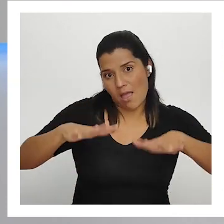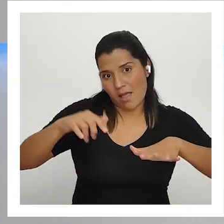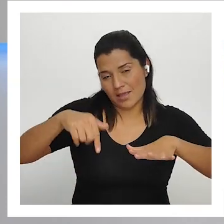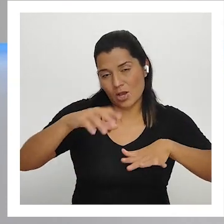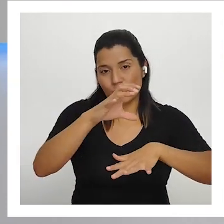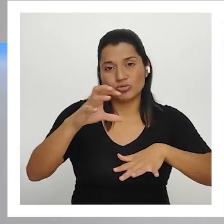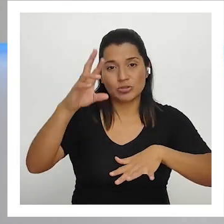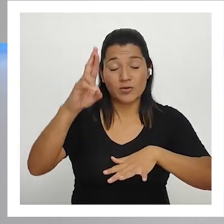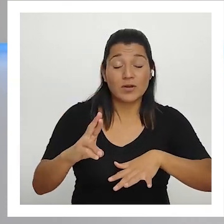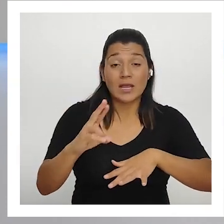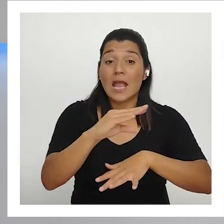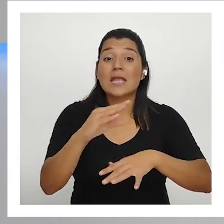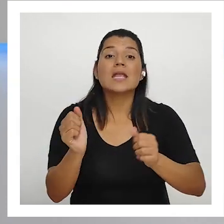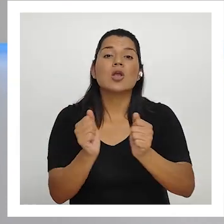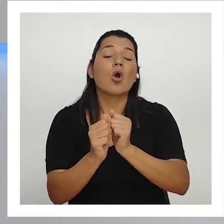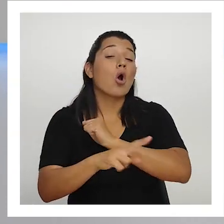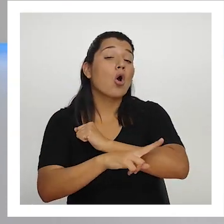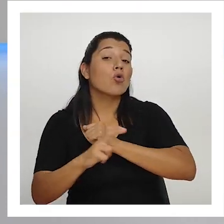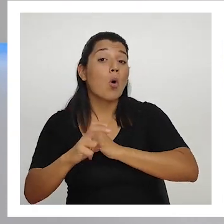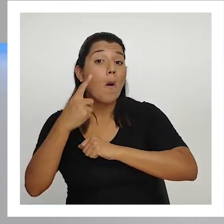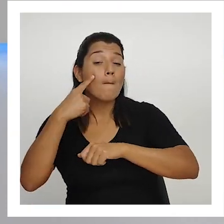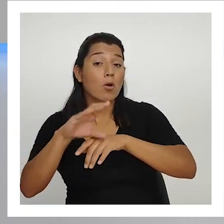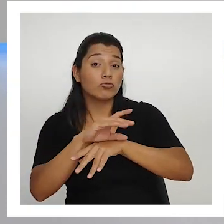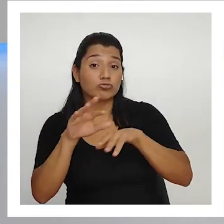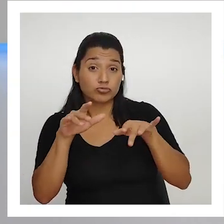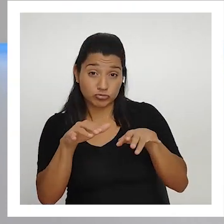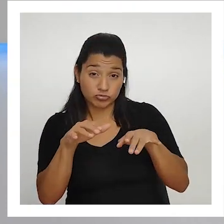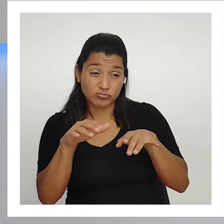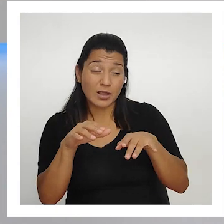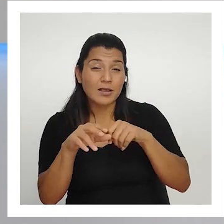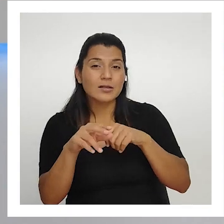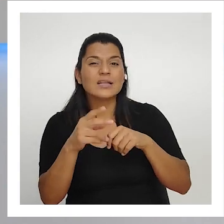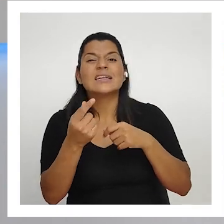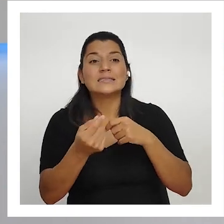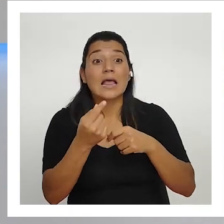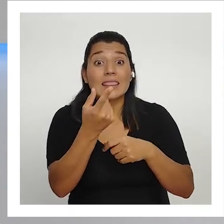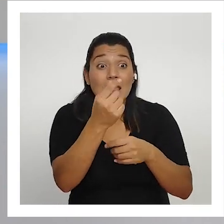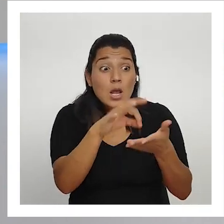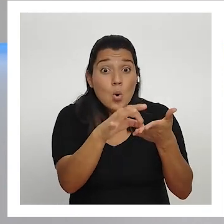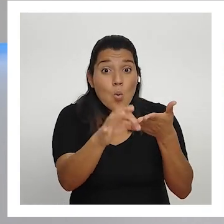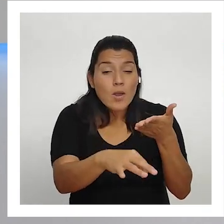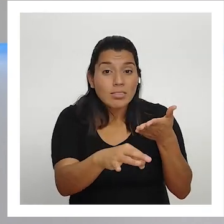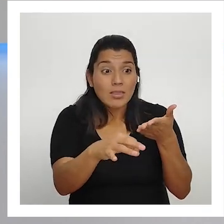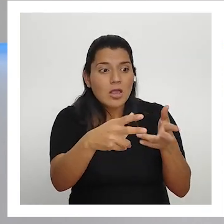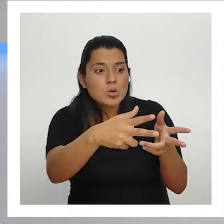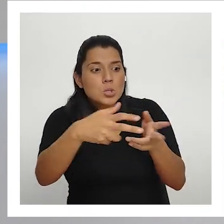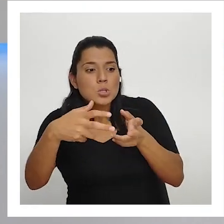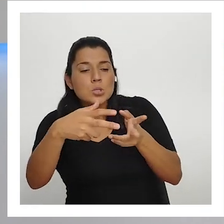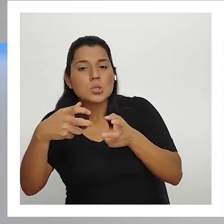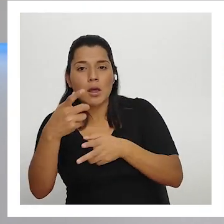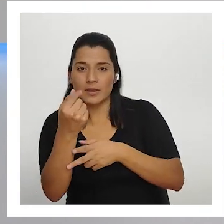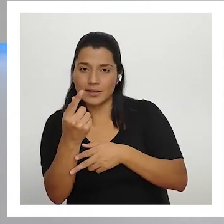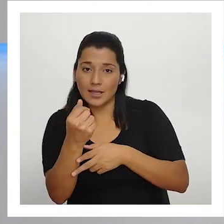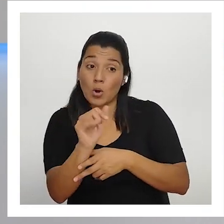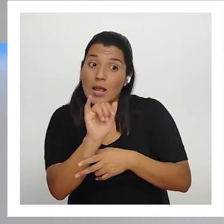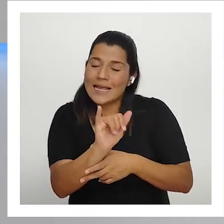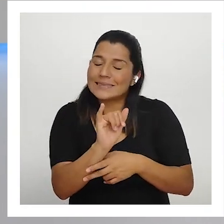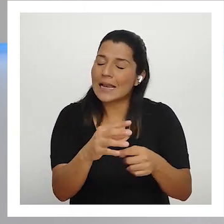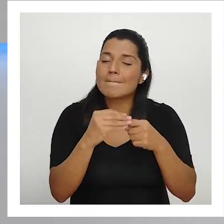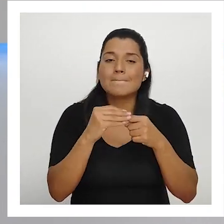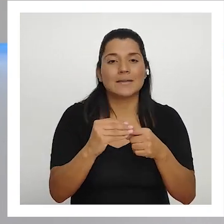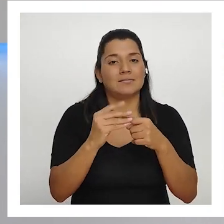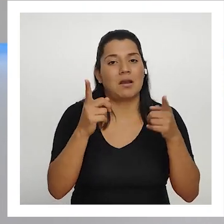delincuencia criolla. Este mismo fenómeno, si se quiere, también lo hemos podido denotar, el tema de ofrecimientos de trabajo acá en Costa Rica, en donde le requieren también pagos a